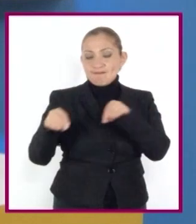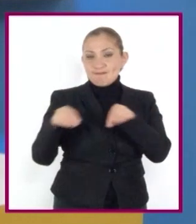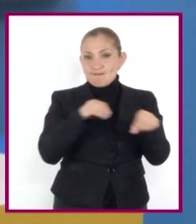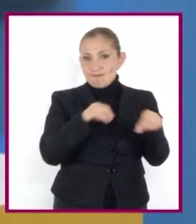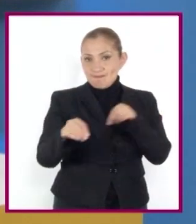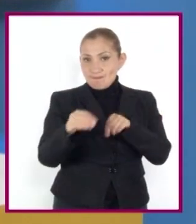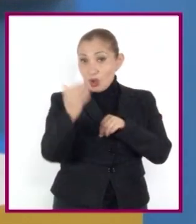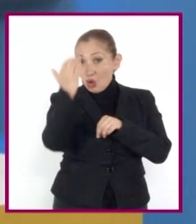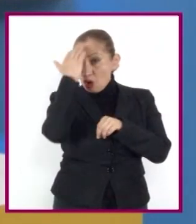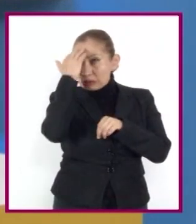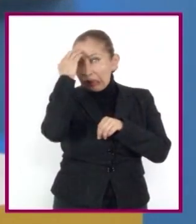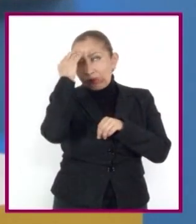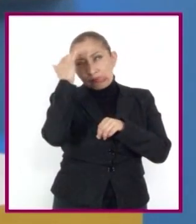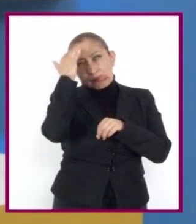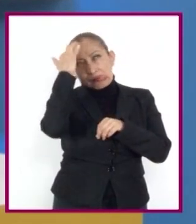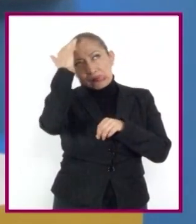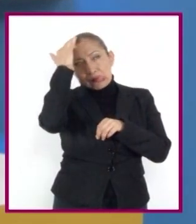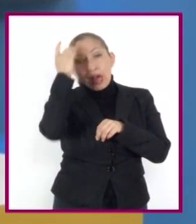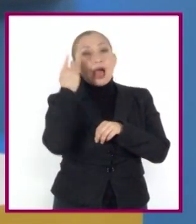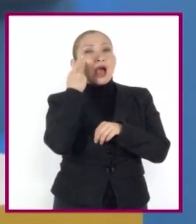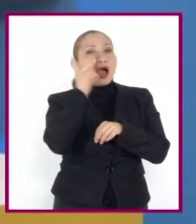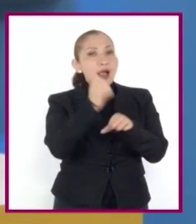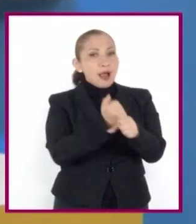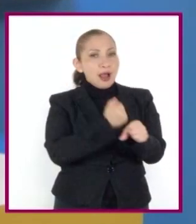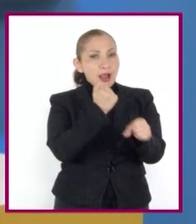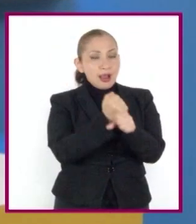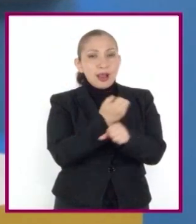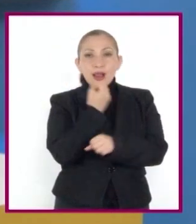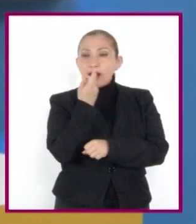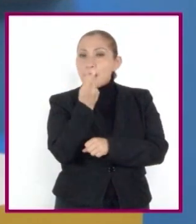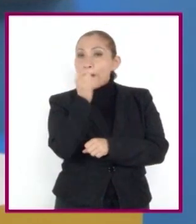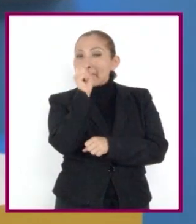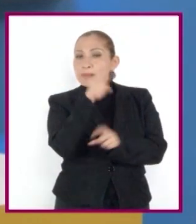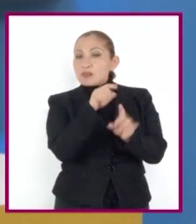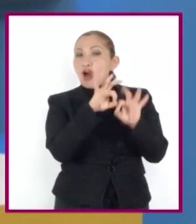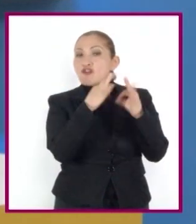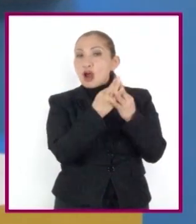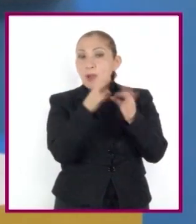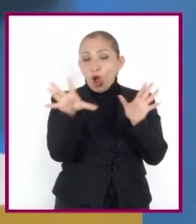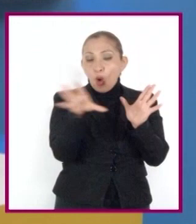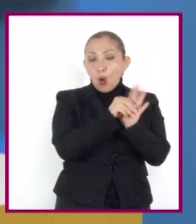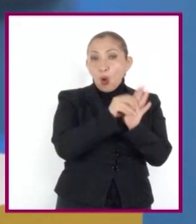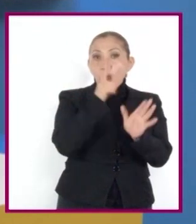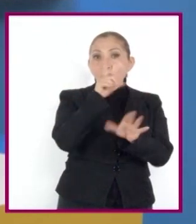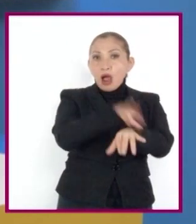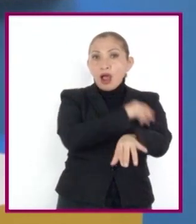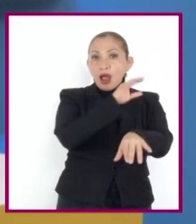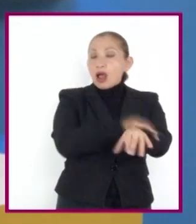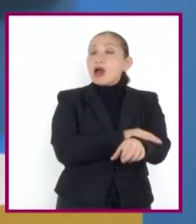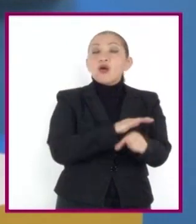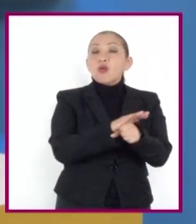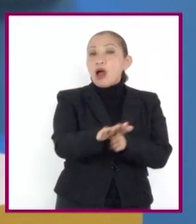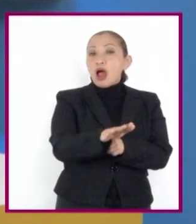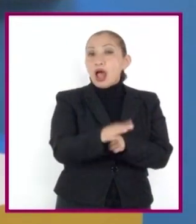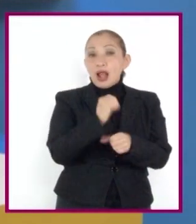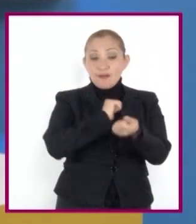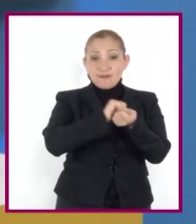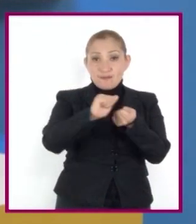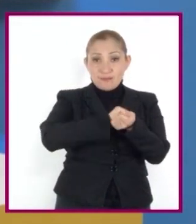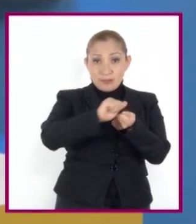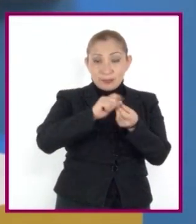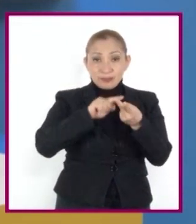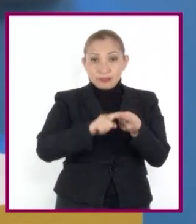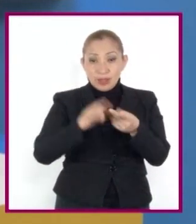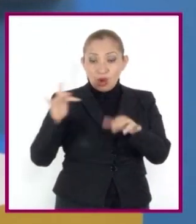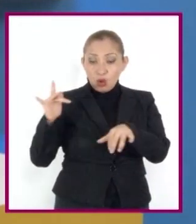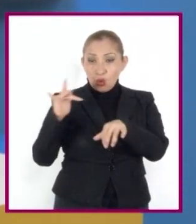nuestros conocimientos. Vamos a la práctica, donde hablaremos de estas formas de electrizar un cuerpo, que son por fricción,